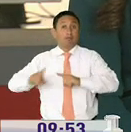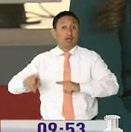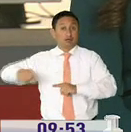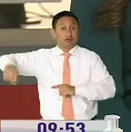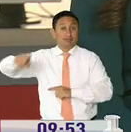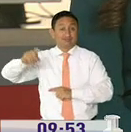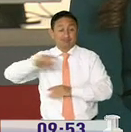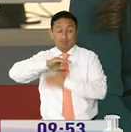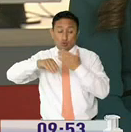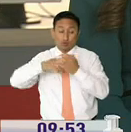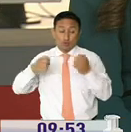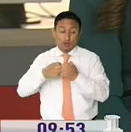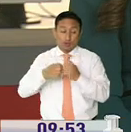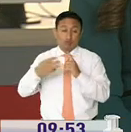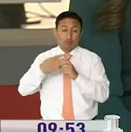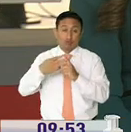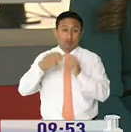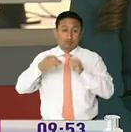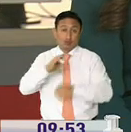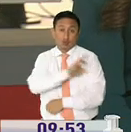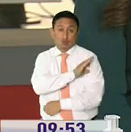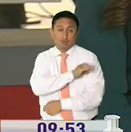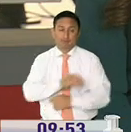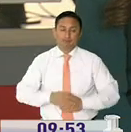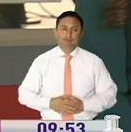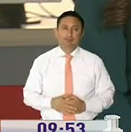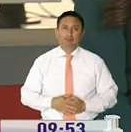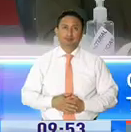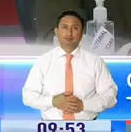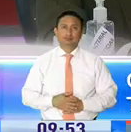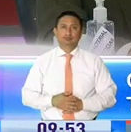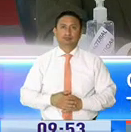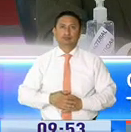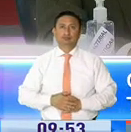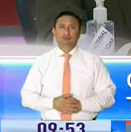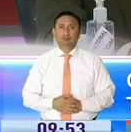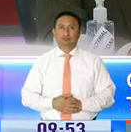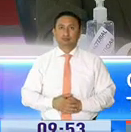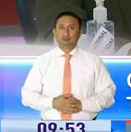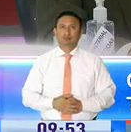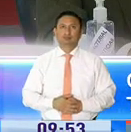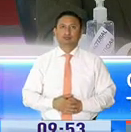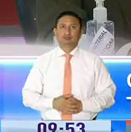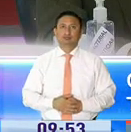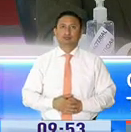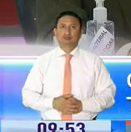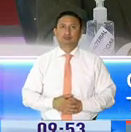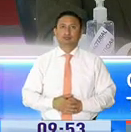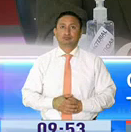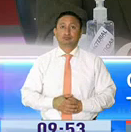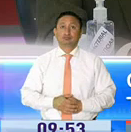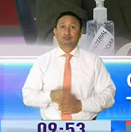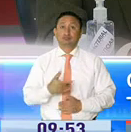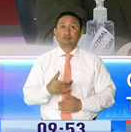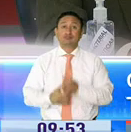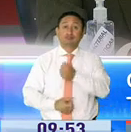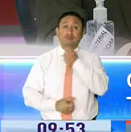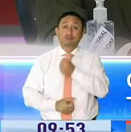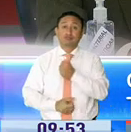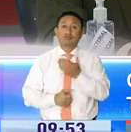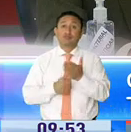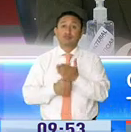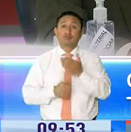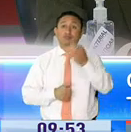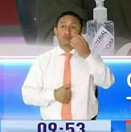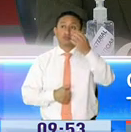cuenten con equipos de conectividad y tutorías. Baja En una entrevista en nuestro noticiero, la ministra de